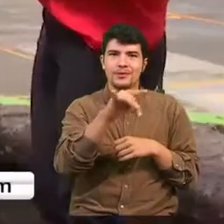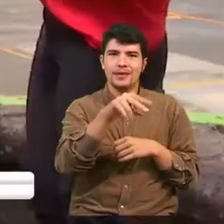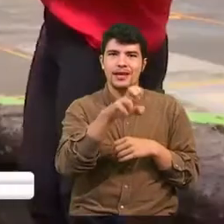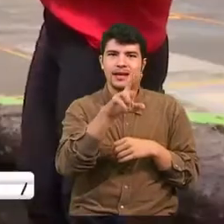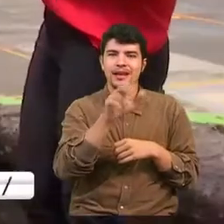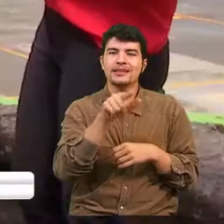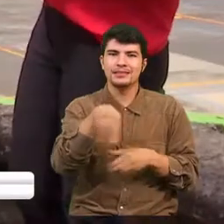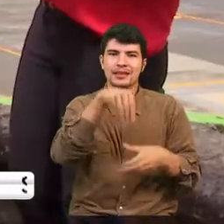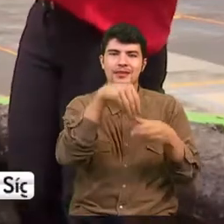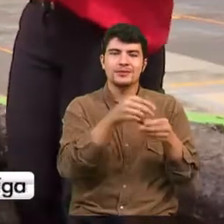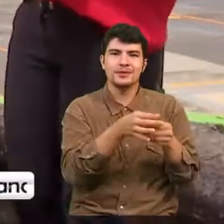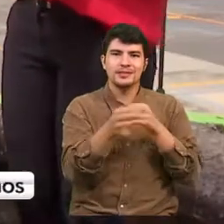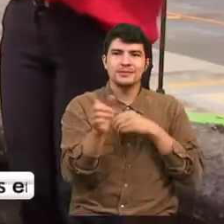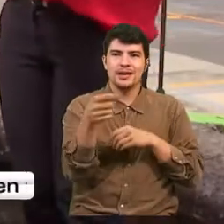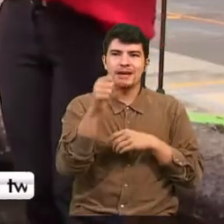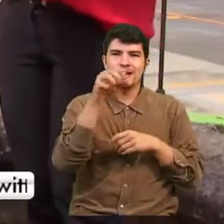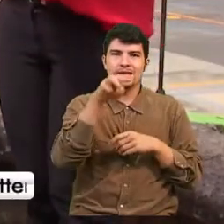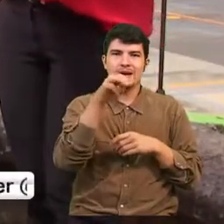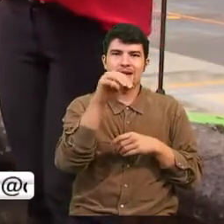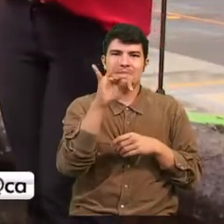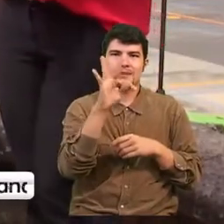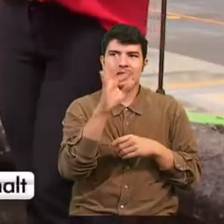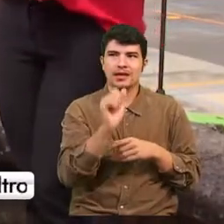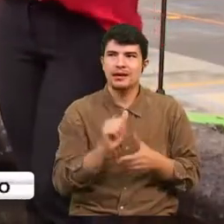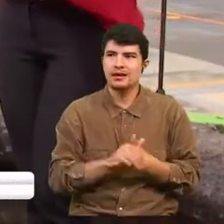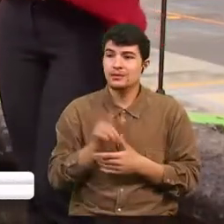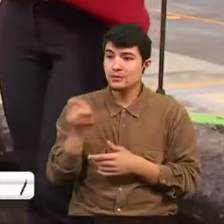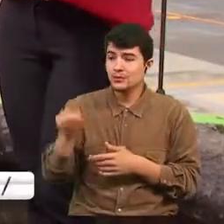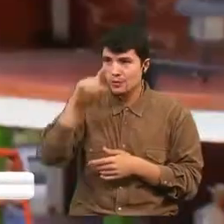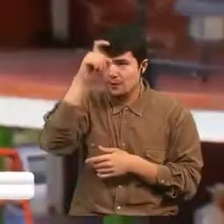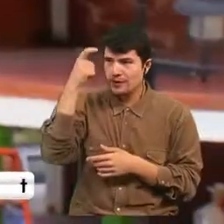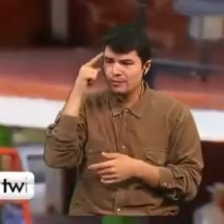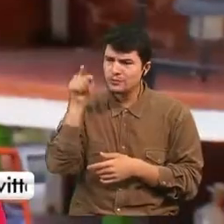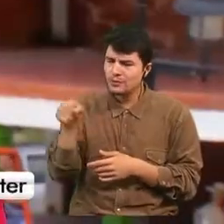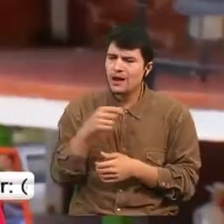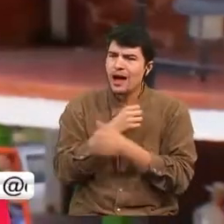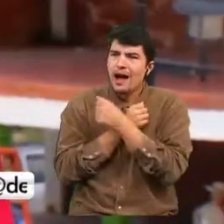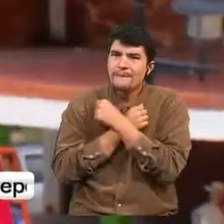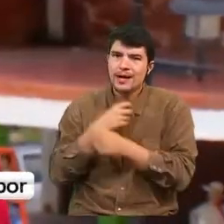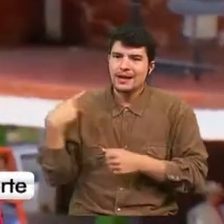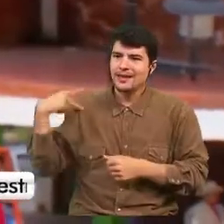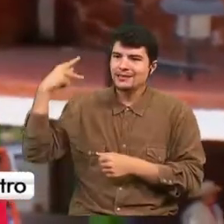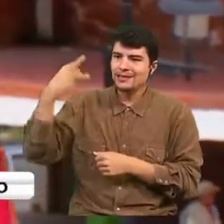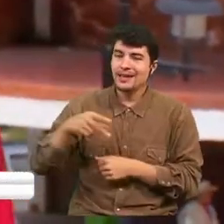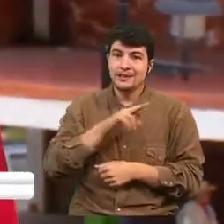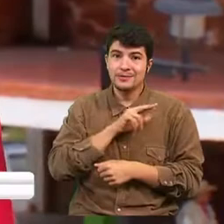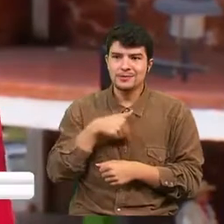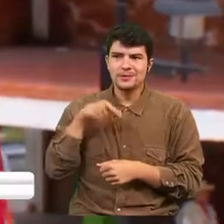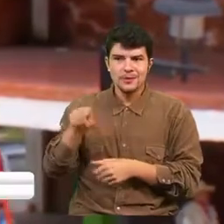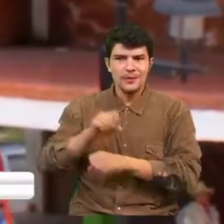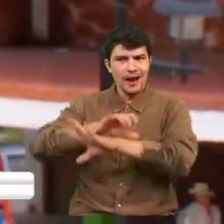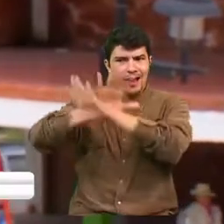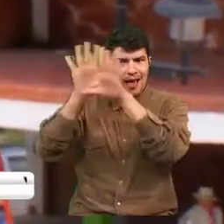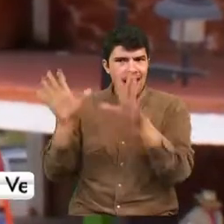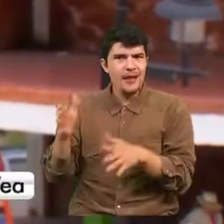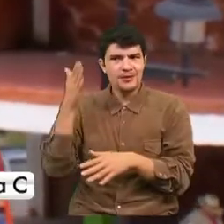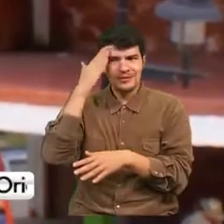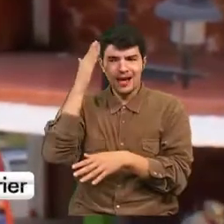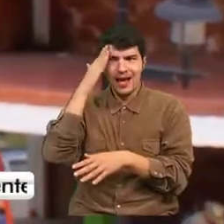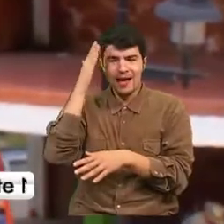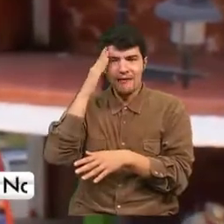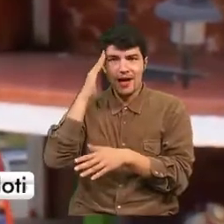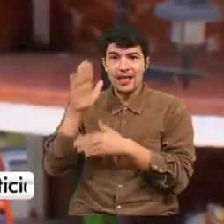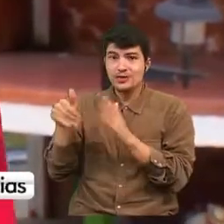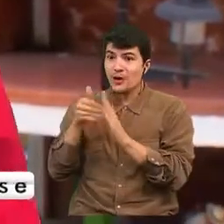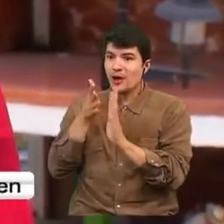Gambita. Bueno, señor gobernador, conocemos que usted es amante de la historia y nos quedó muy claro que está muy bien dateado de